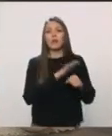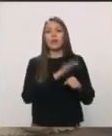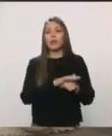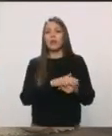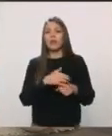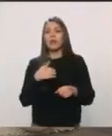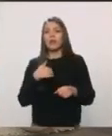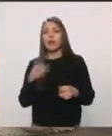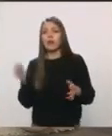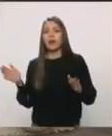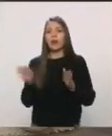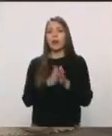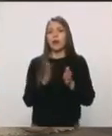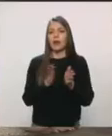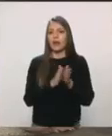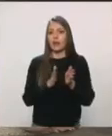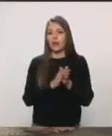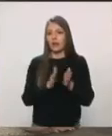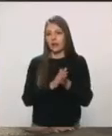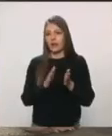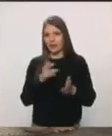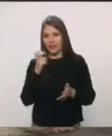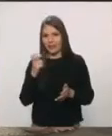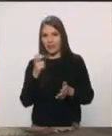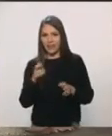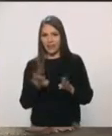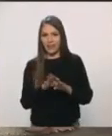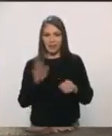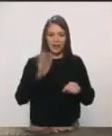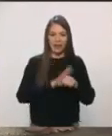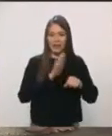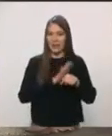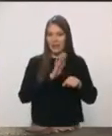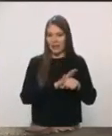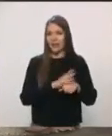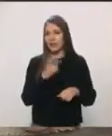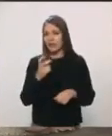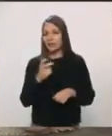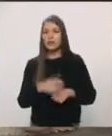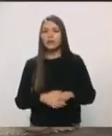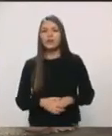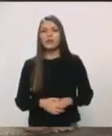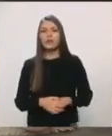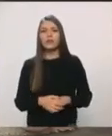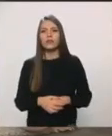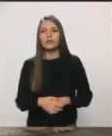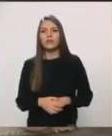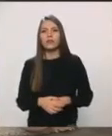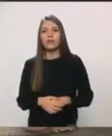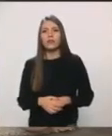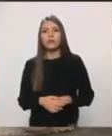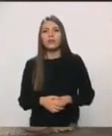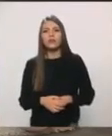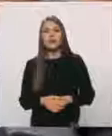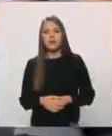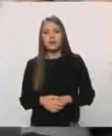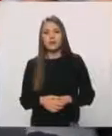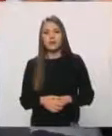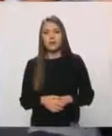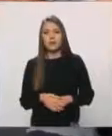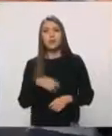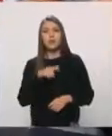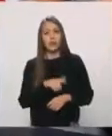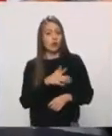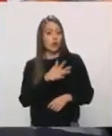a mí mi instinto de mamá me haría Claro, esto, ¿no? sí. Que salga el objeto. Es lo que yo haría, ¿no? No, y está bien. La tos es